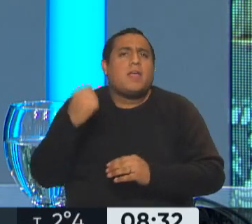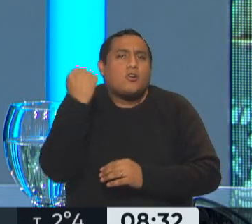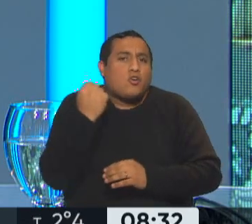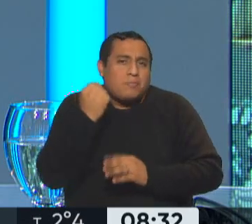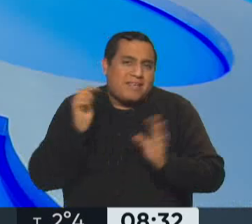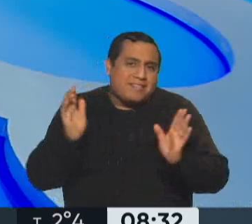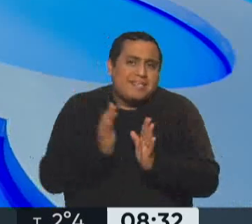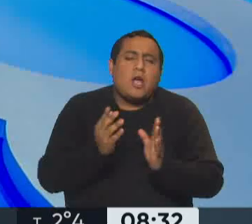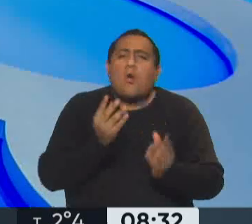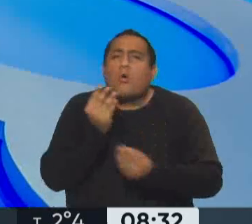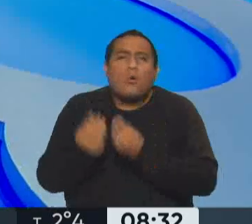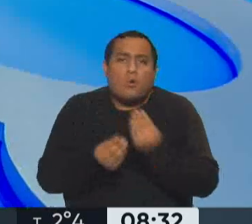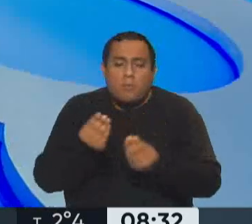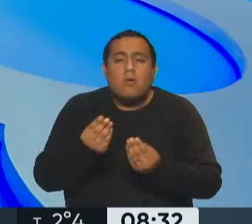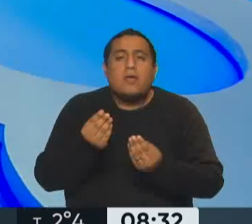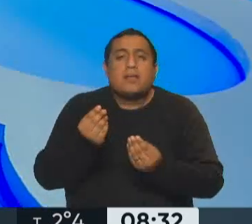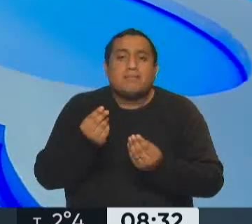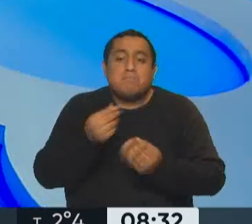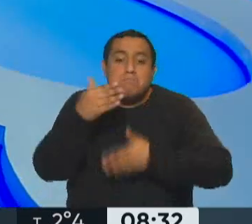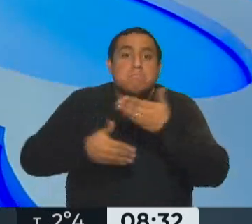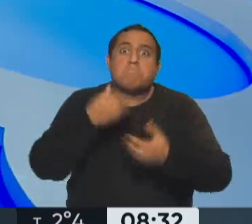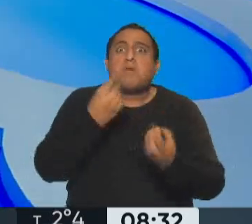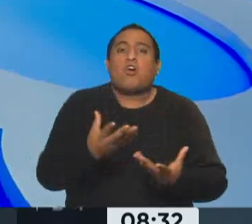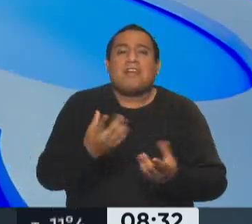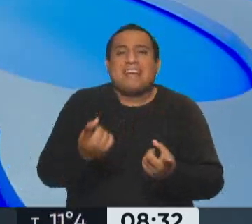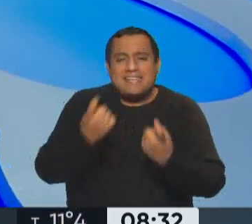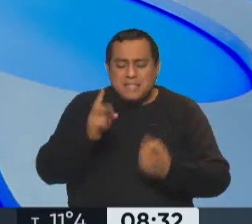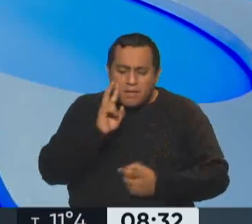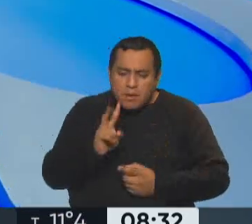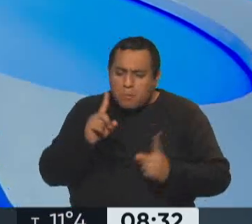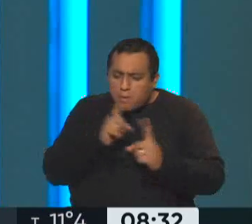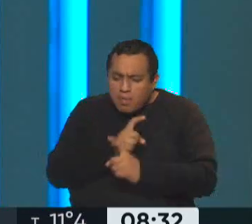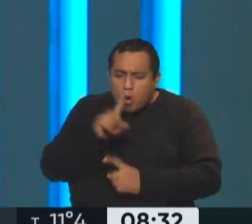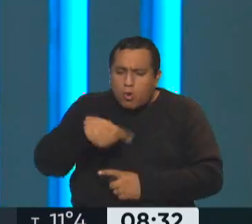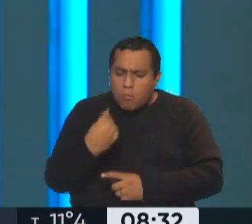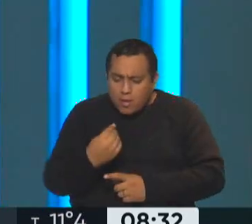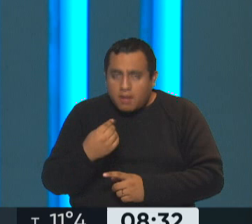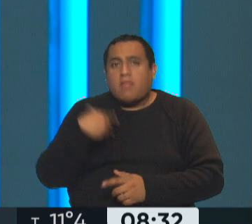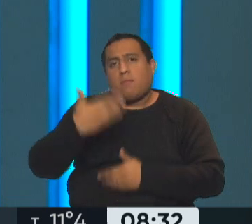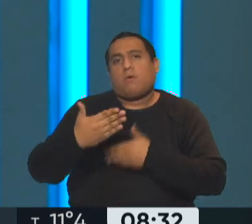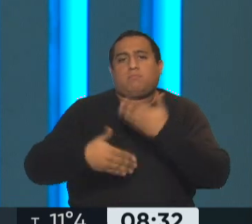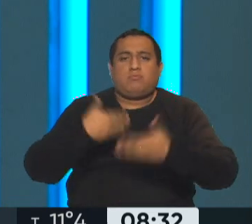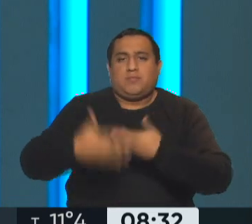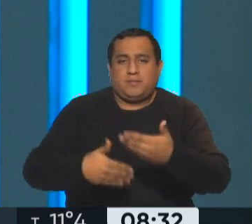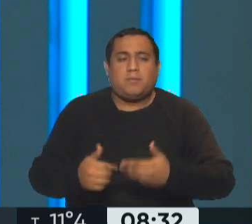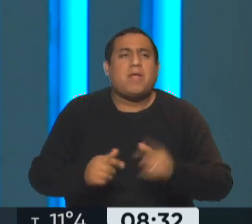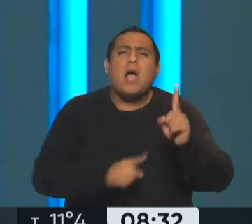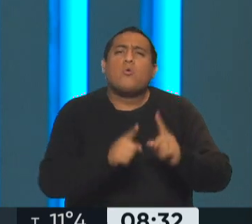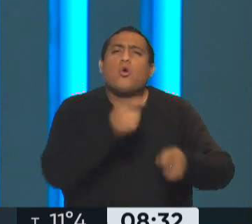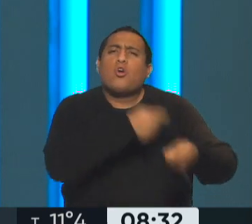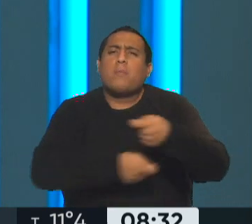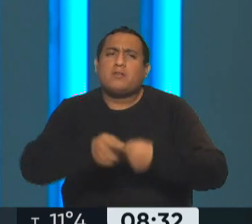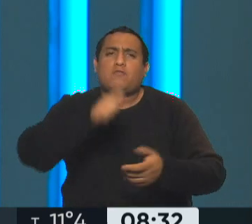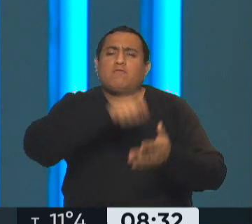empieza cada una de las raíces de esos problemas. Ahora, ese 20% que vemos en algunos cartelitos que figuran en algunos comercios,